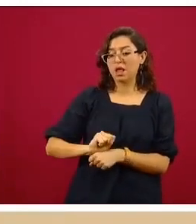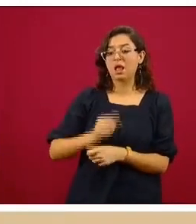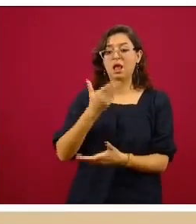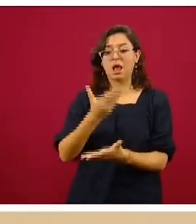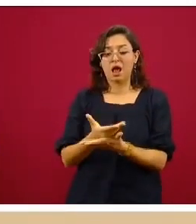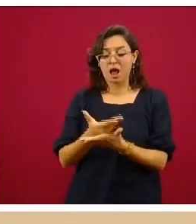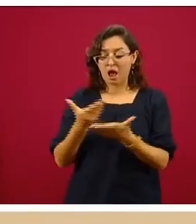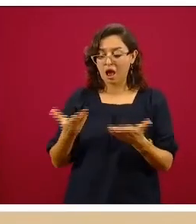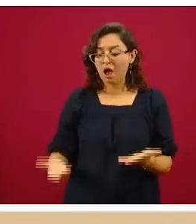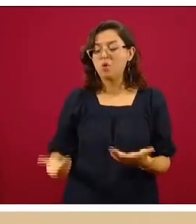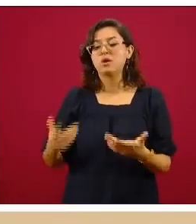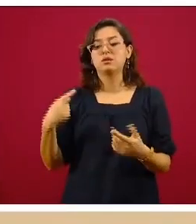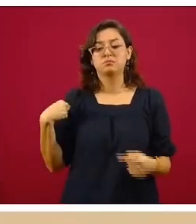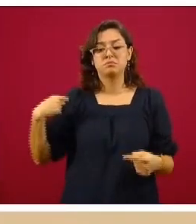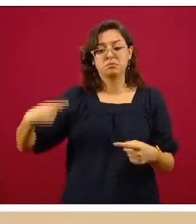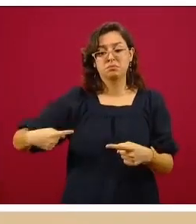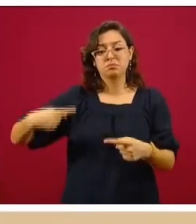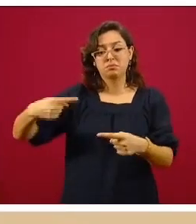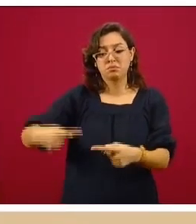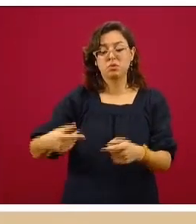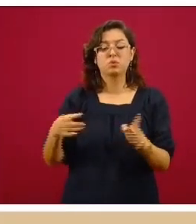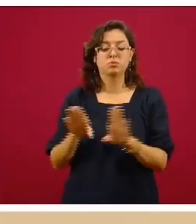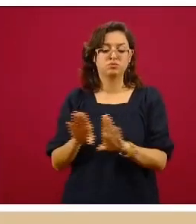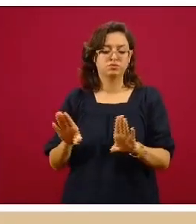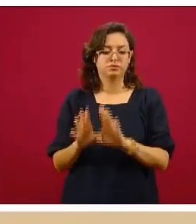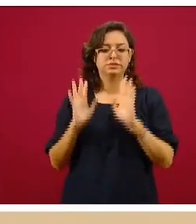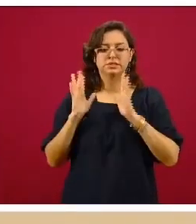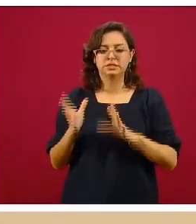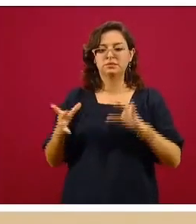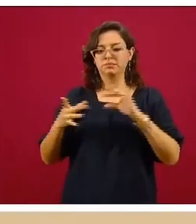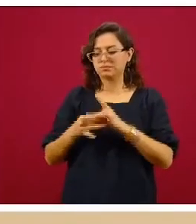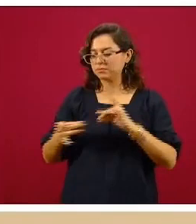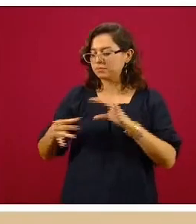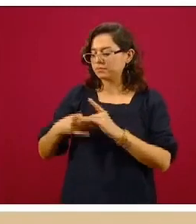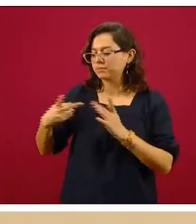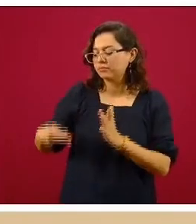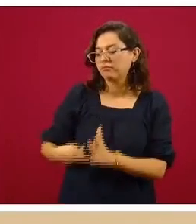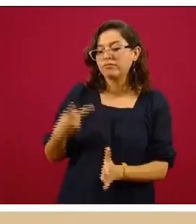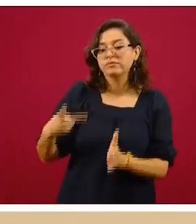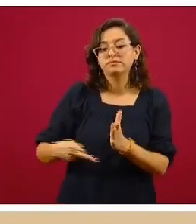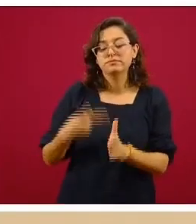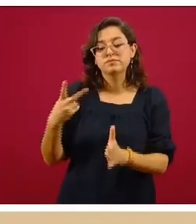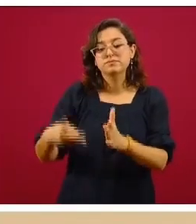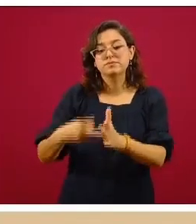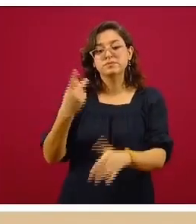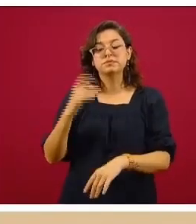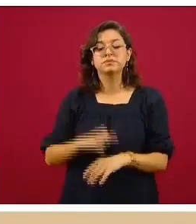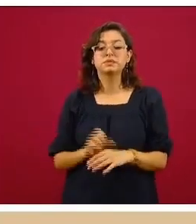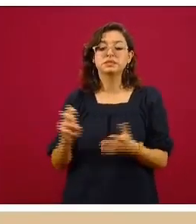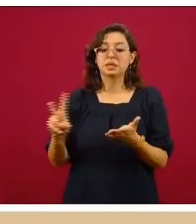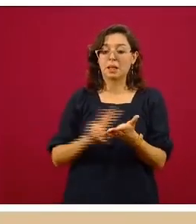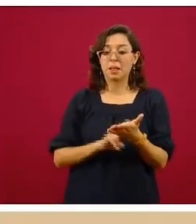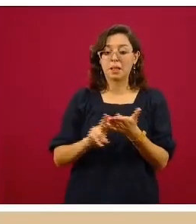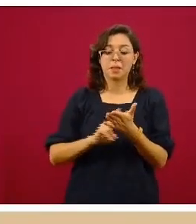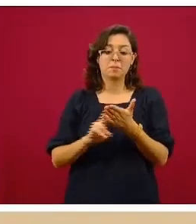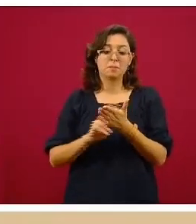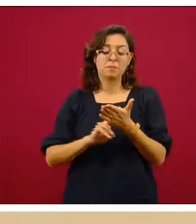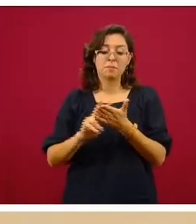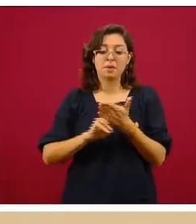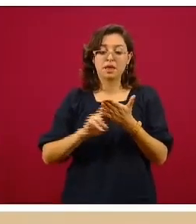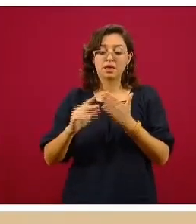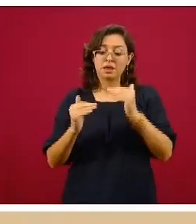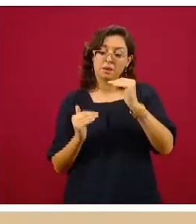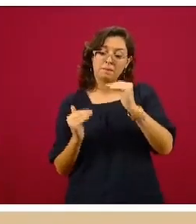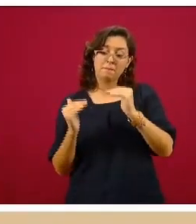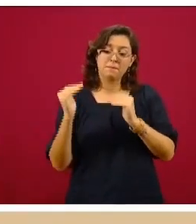de incidencia, y lo hemos estado explicando toda la semana, ¿no? Si la barra verde se mantiene todavía por encima, quiere decir que la